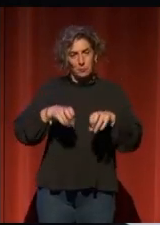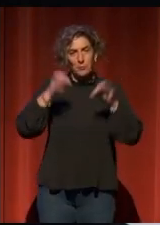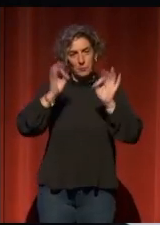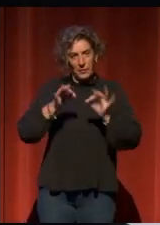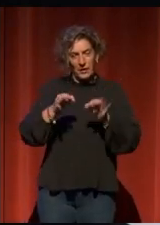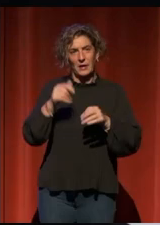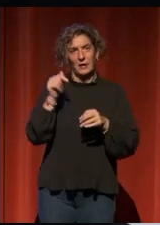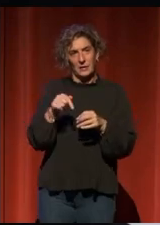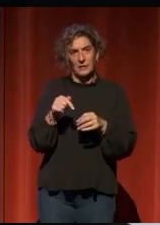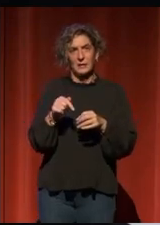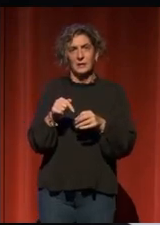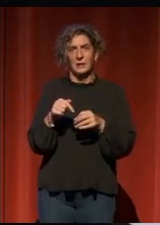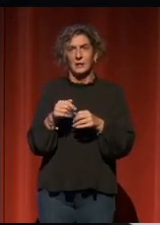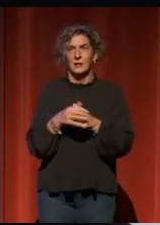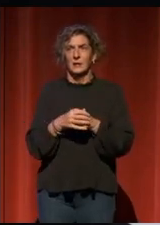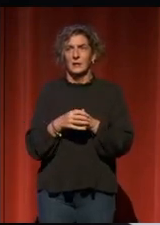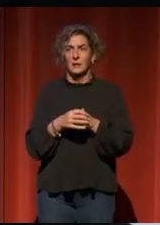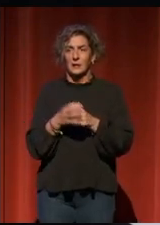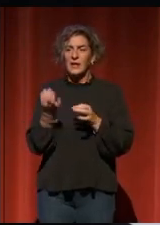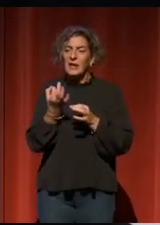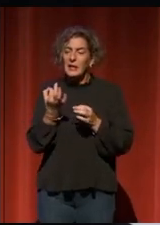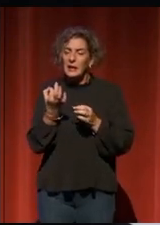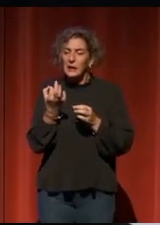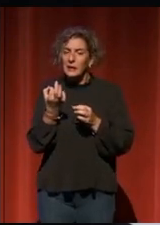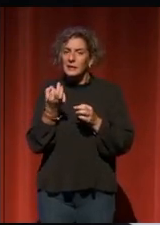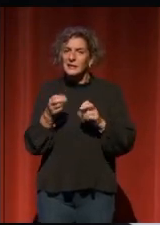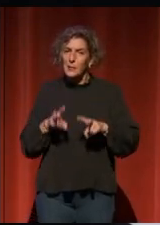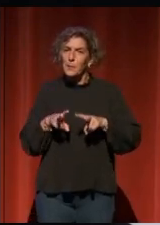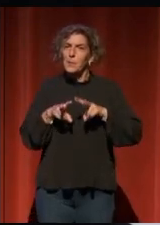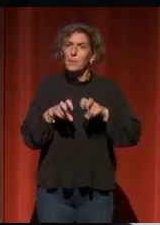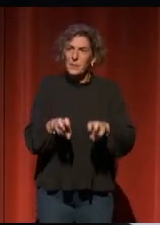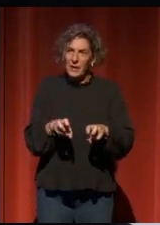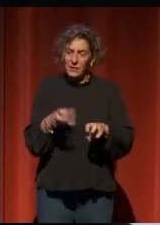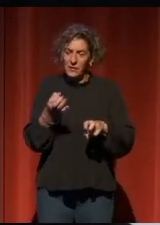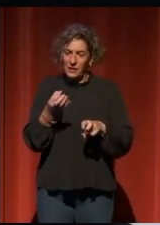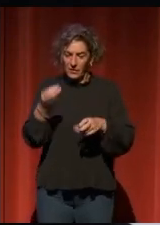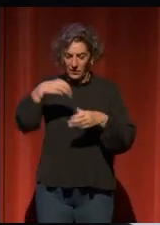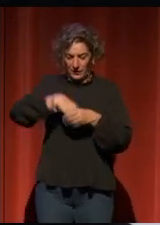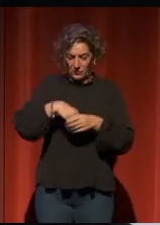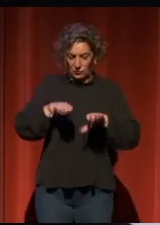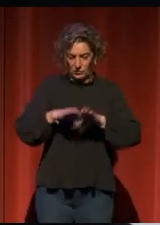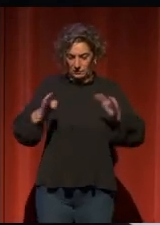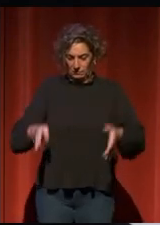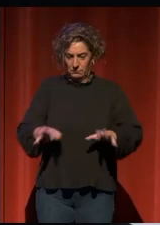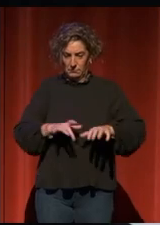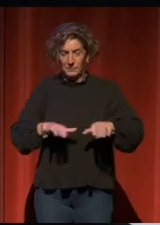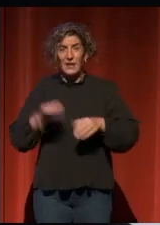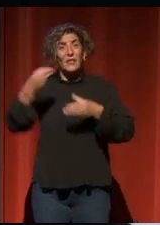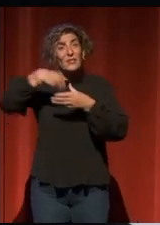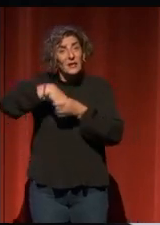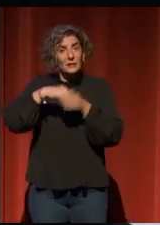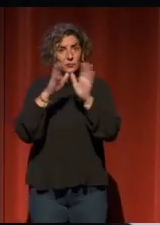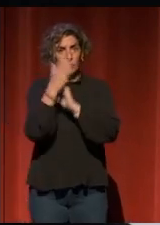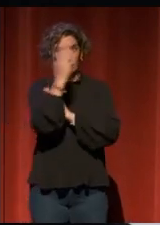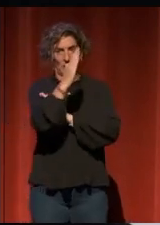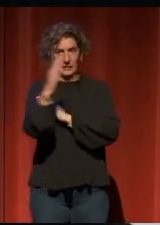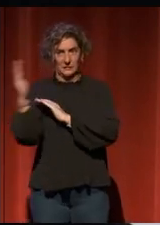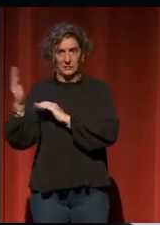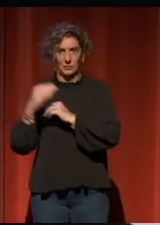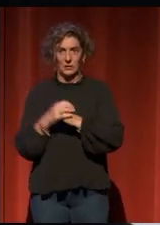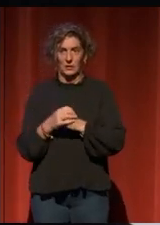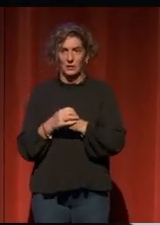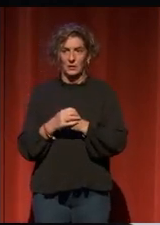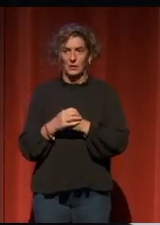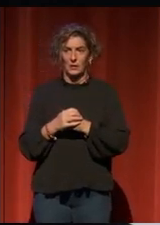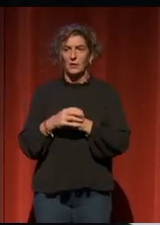el saber que se gesta en un escritorio y unos archivos. Nunca una escuela, nunca